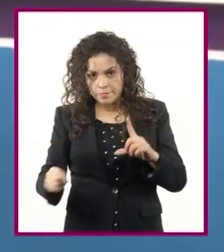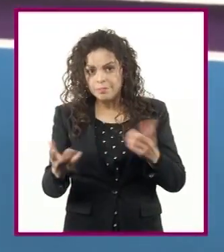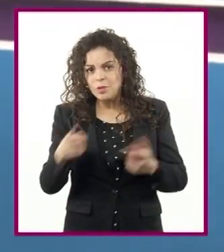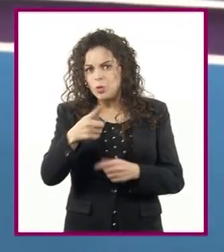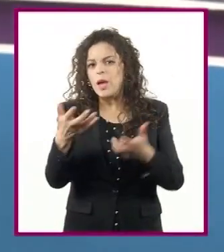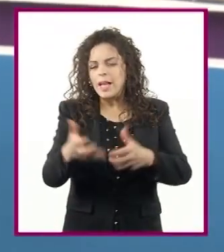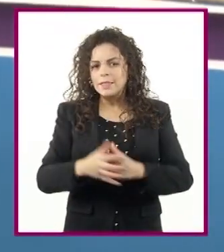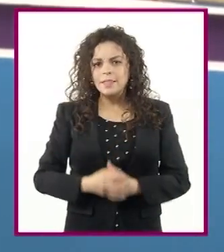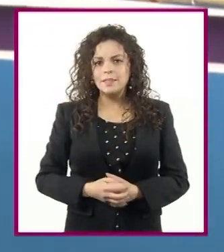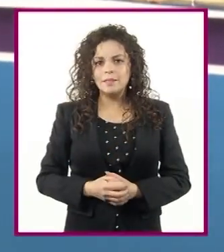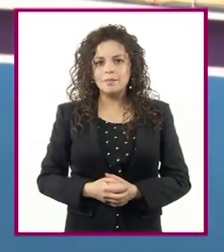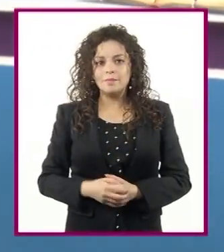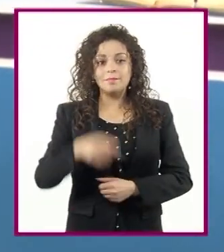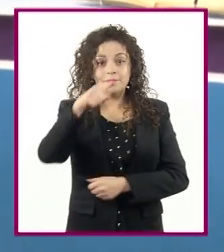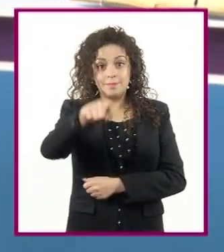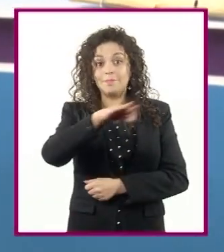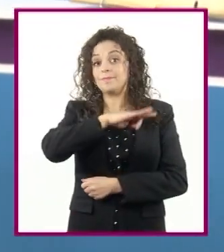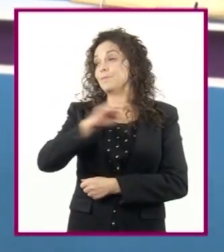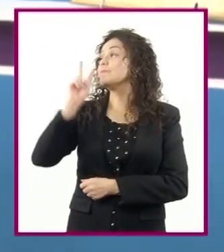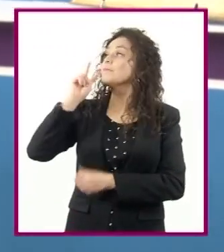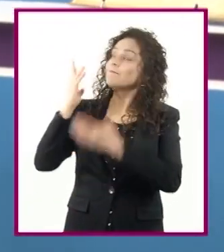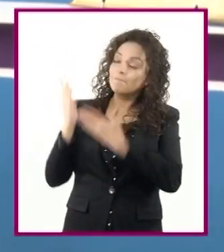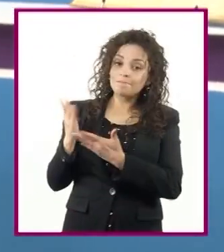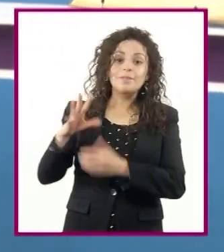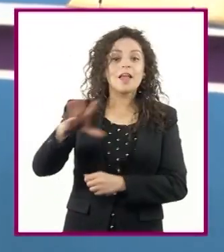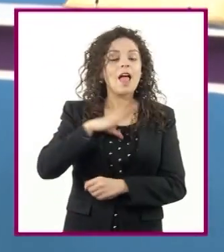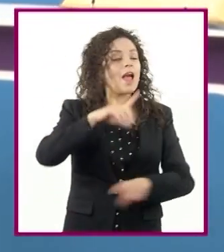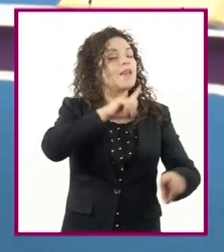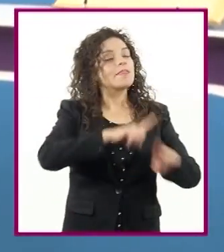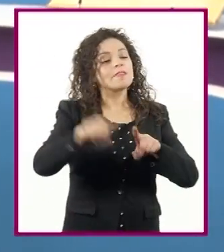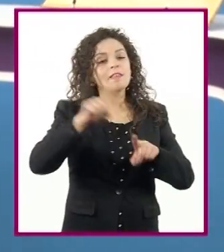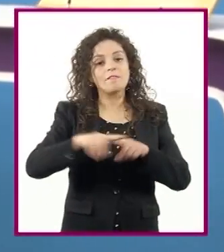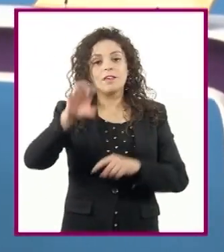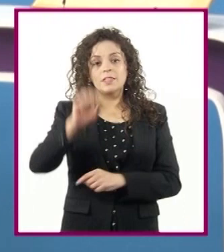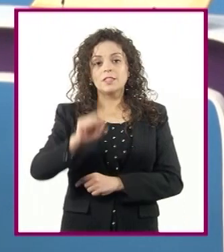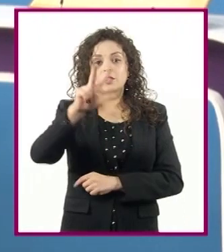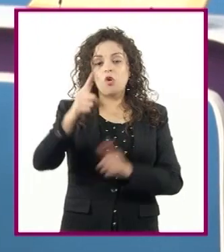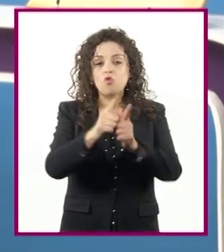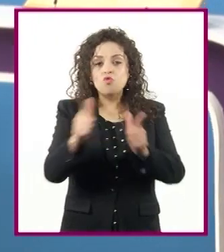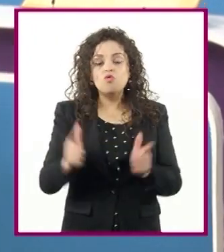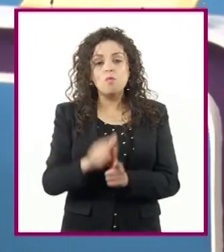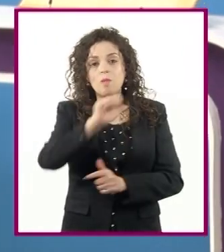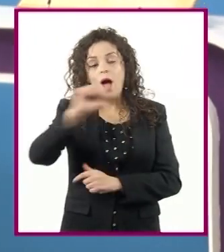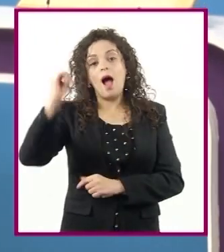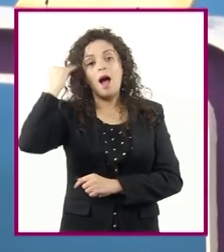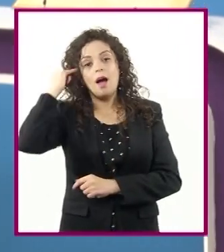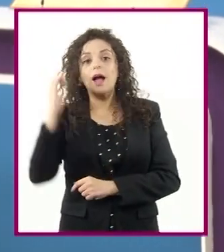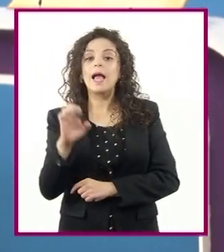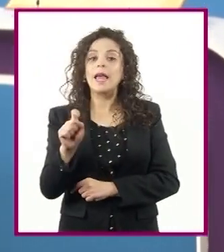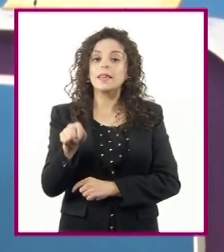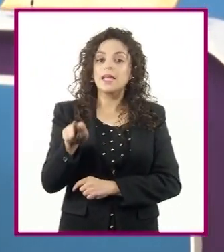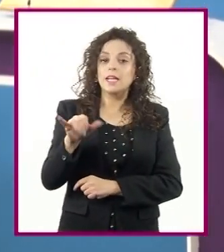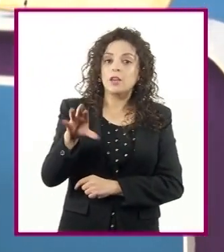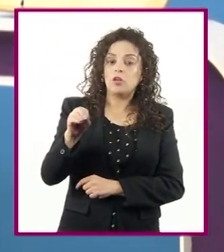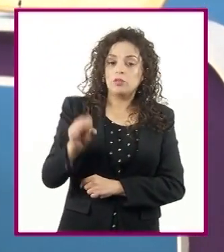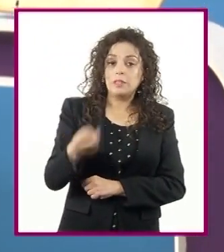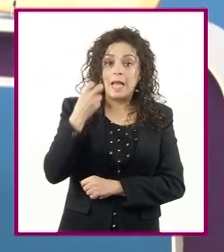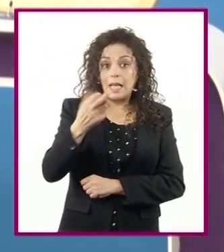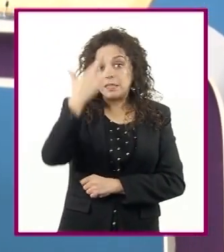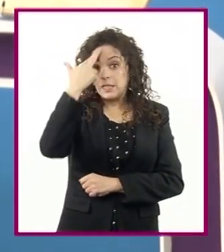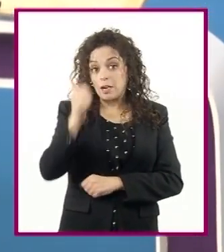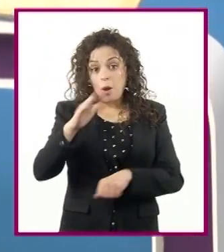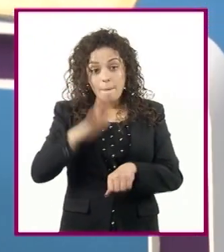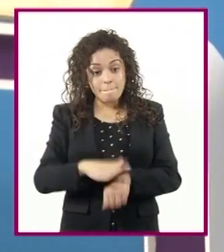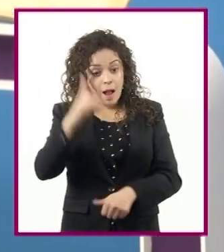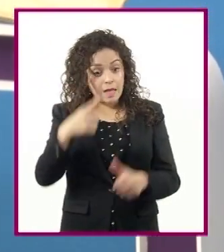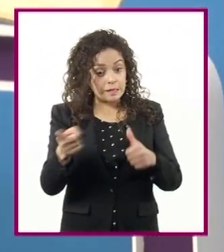Como pudieron observar, en México existen 68 grupos étnicos. Esta es una de las razones principales por las que nuestro